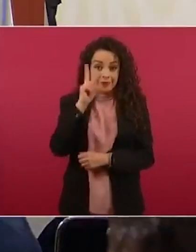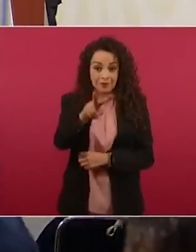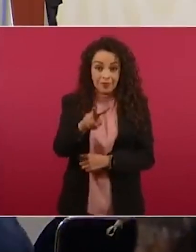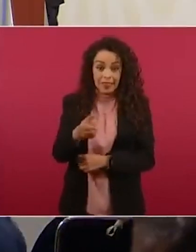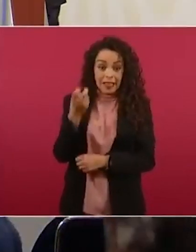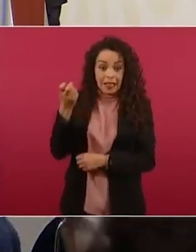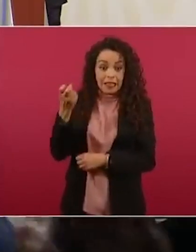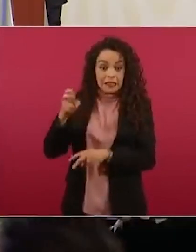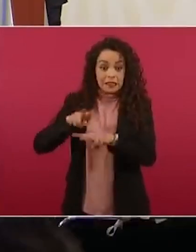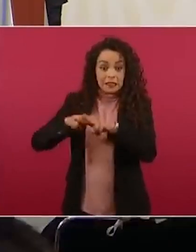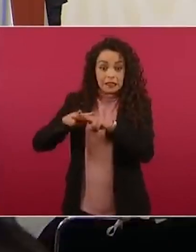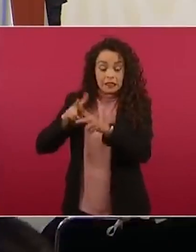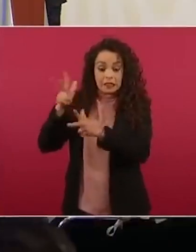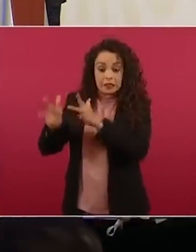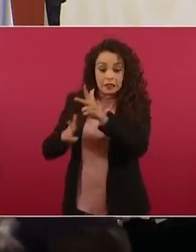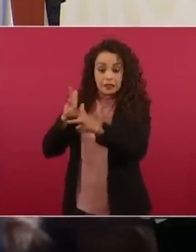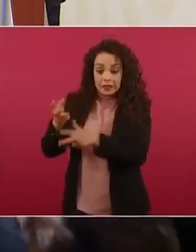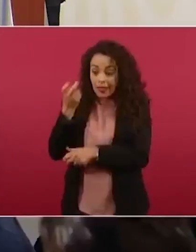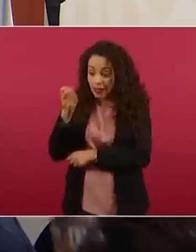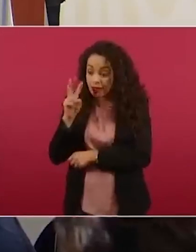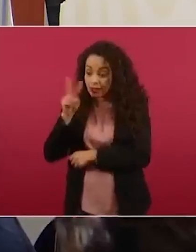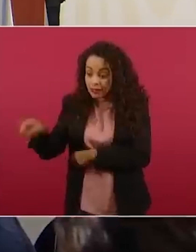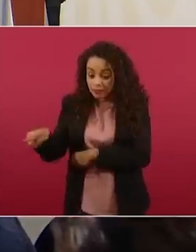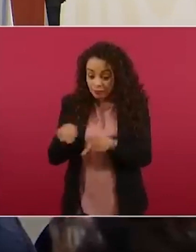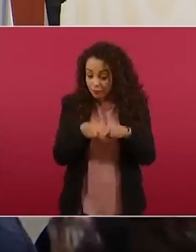Ese es el tren. Ahí está.